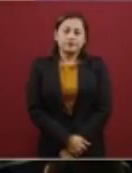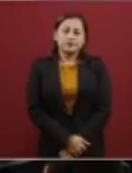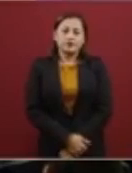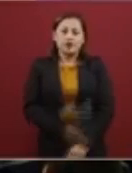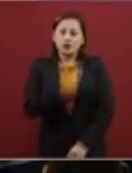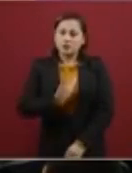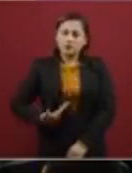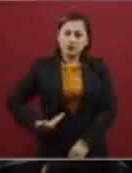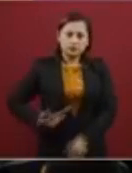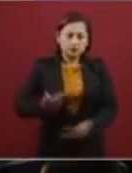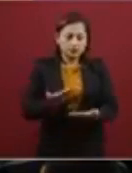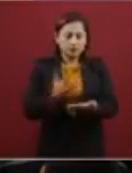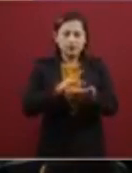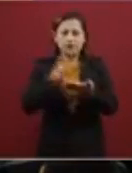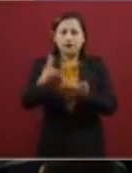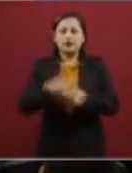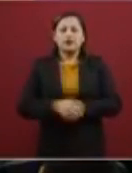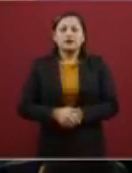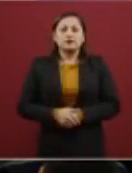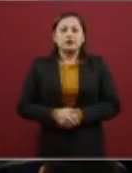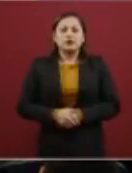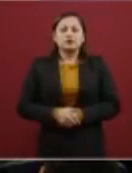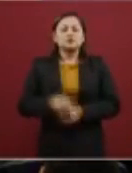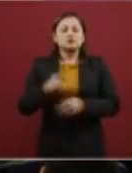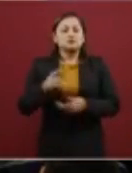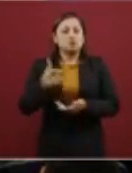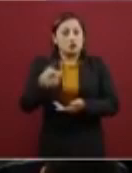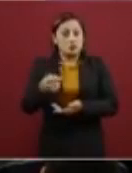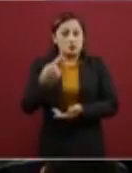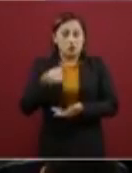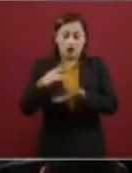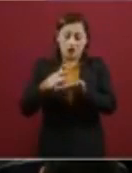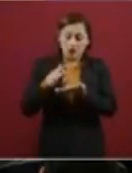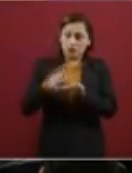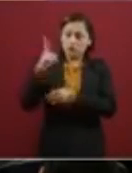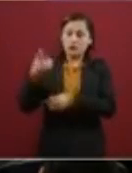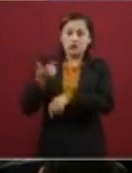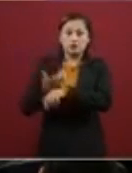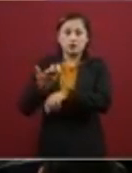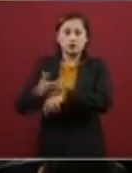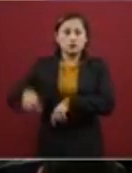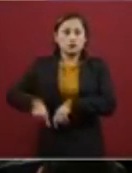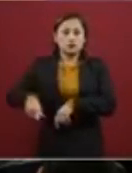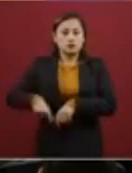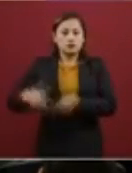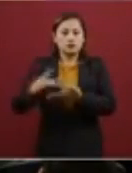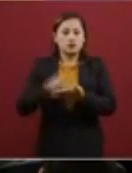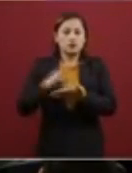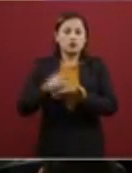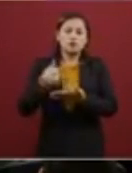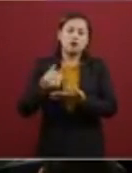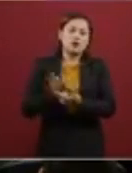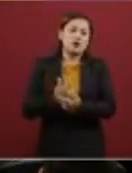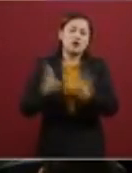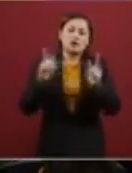Señor presidente, muchas gracias. Antes que nada quería agradecerle la gestión que hizo su gobierno junto con el gobierno de los Estados Unidos para liberarnos después de que el dictador Nicolás